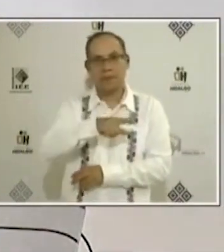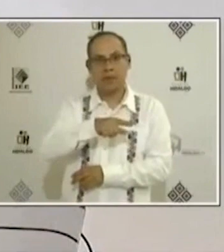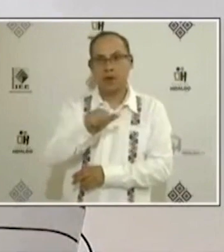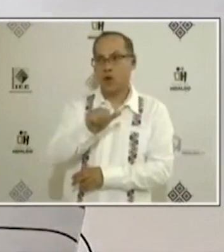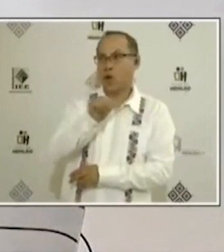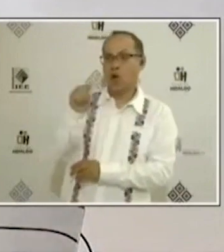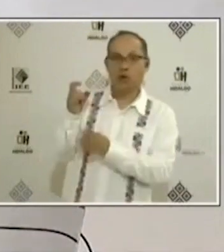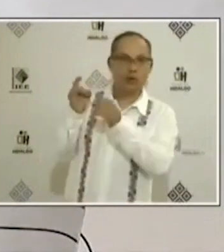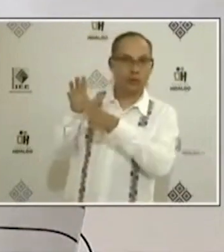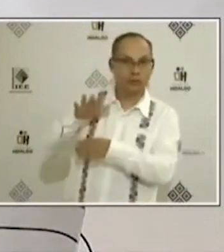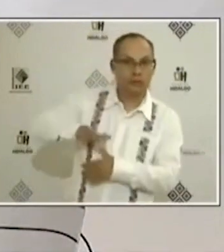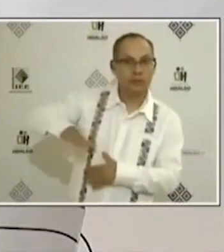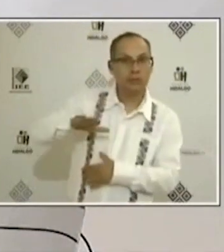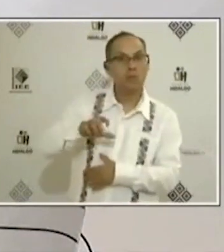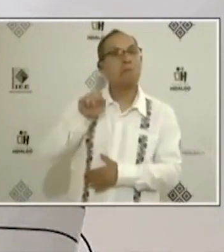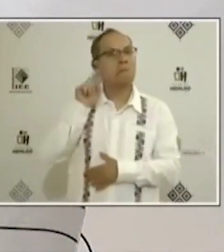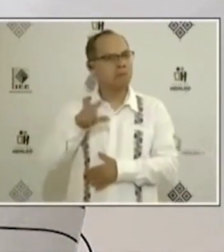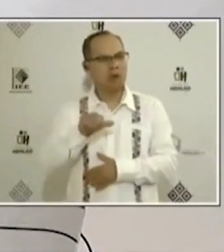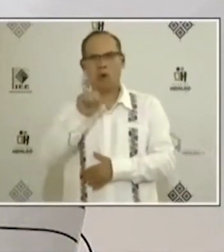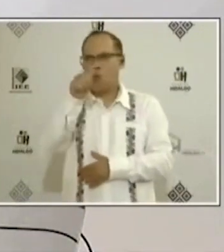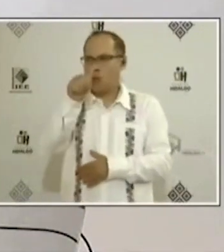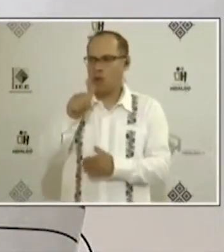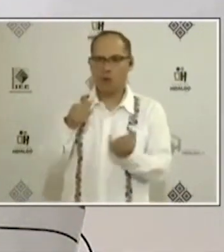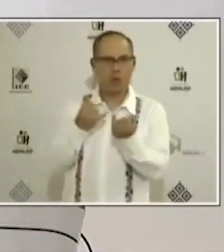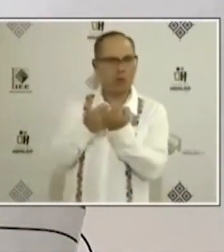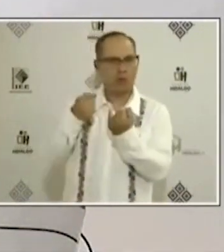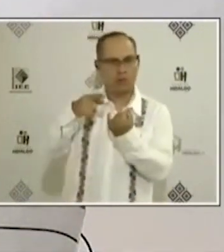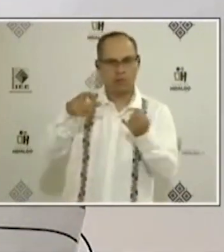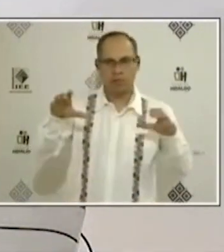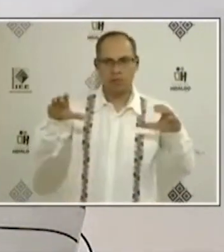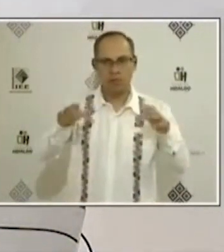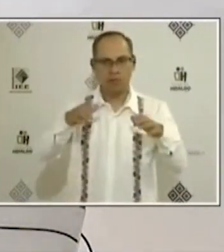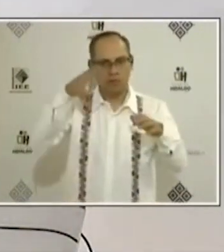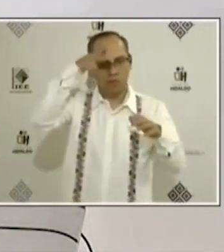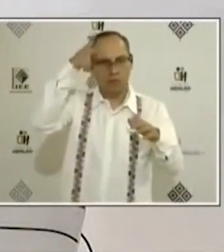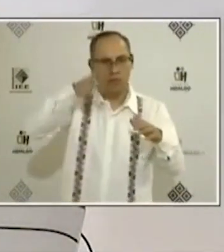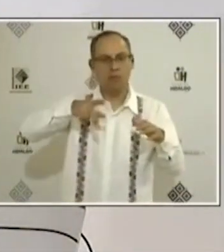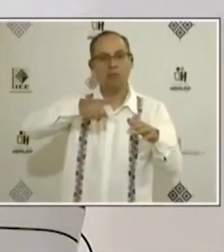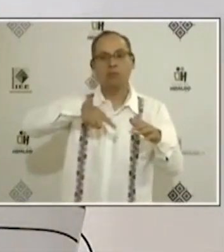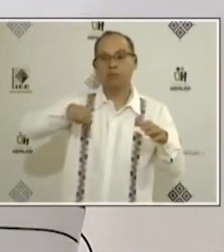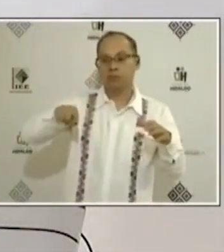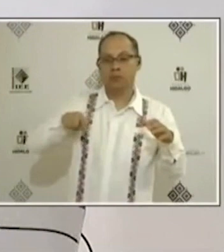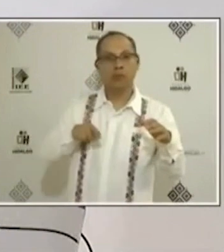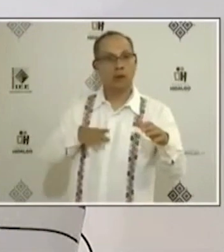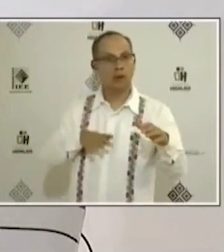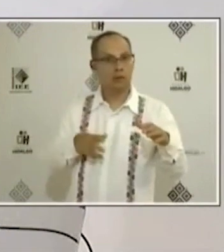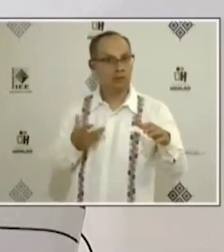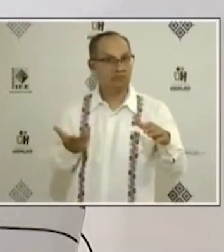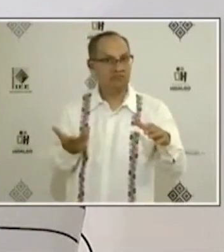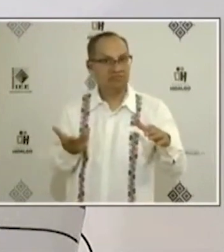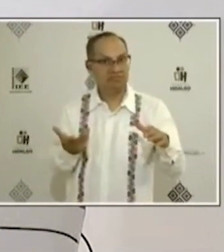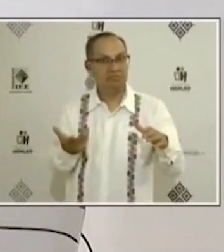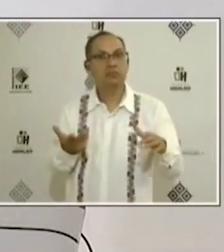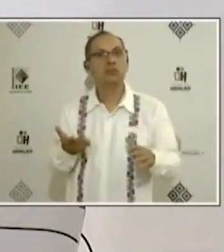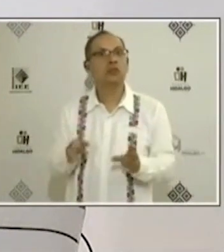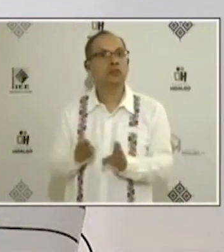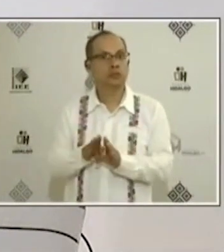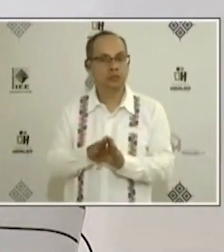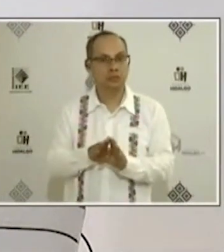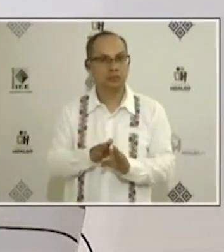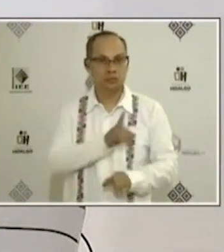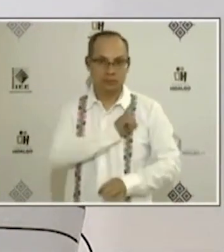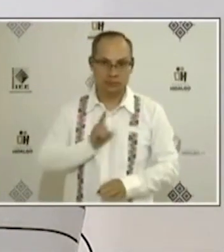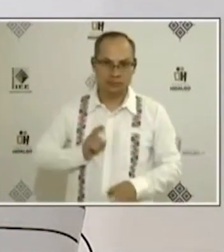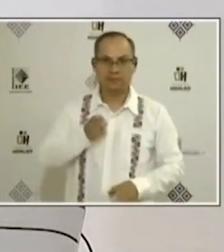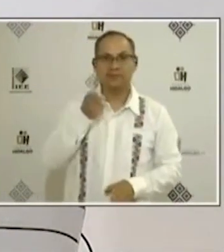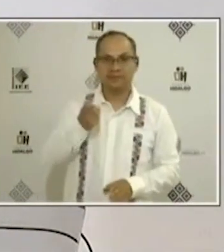cualquier rincón del estado en donde existe ese enorme potencial, esa